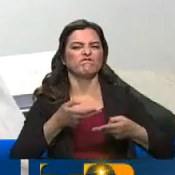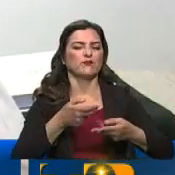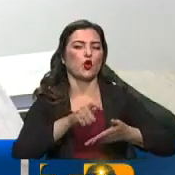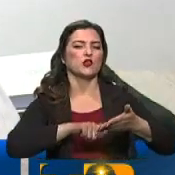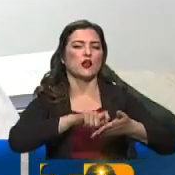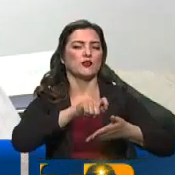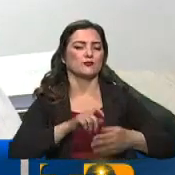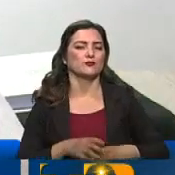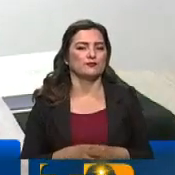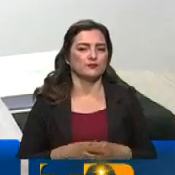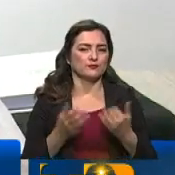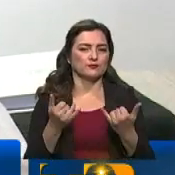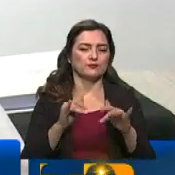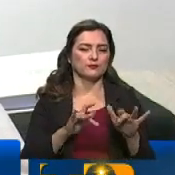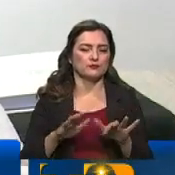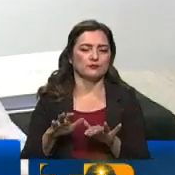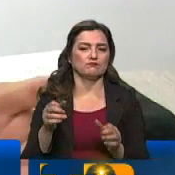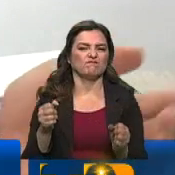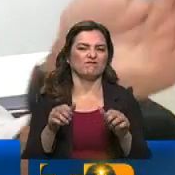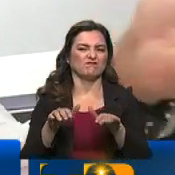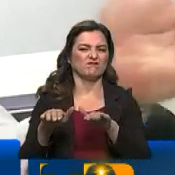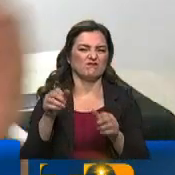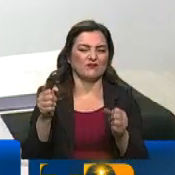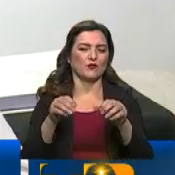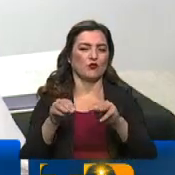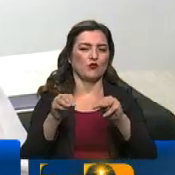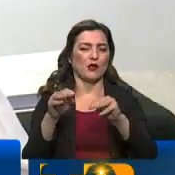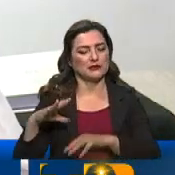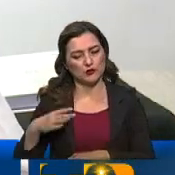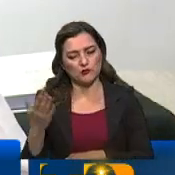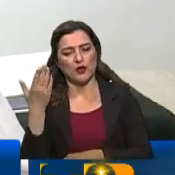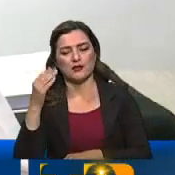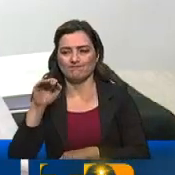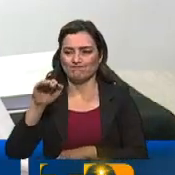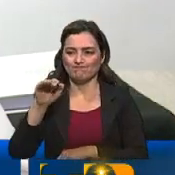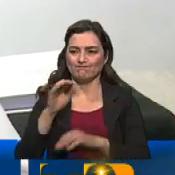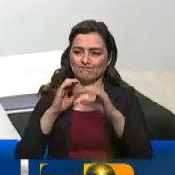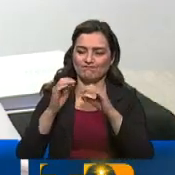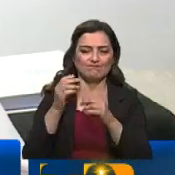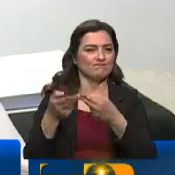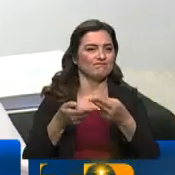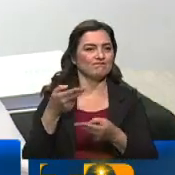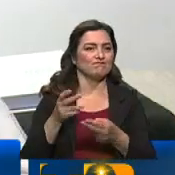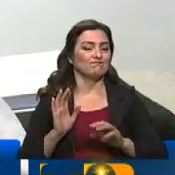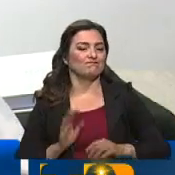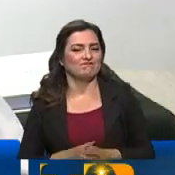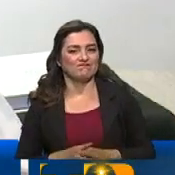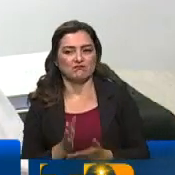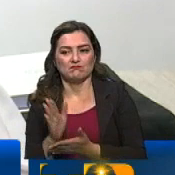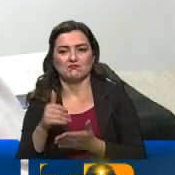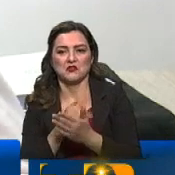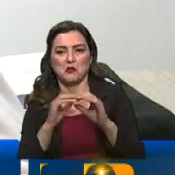con al actual secretario de Movilidad, también con el señor alcalde, pero lamentablemente no hemos encontrado siquiera esa vía para